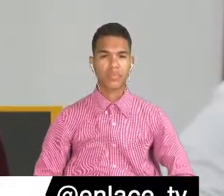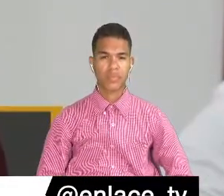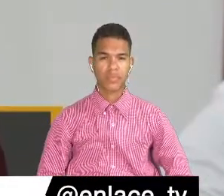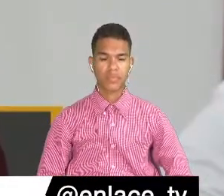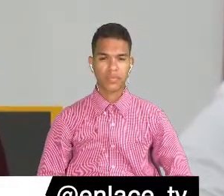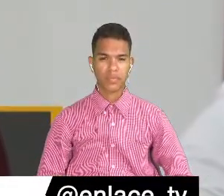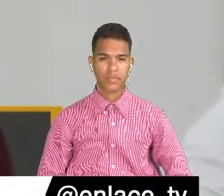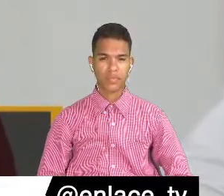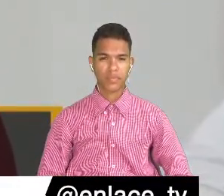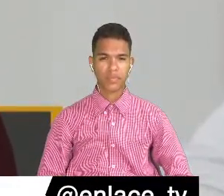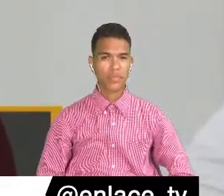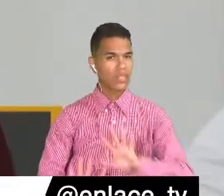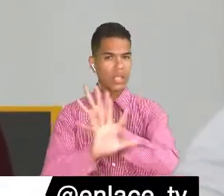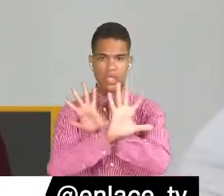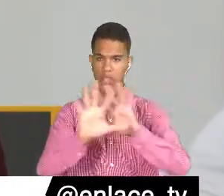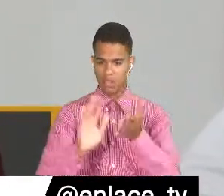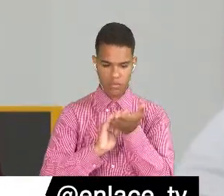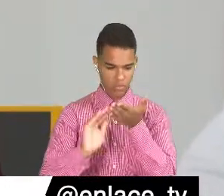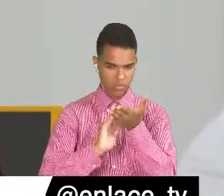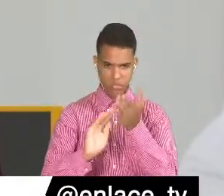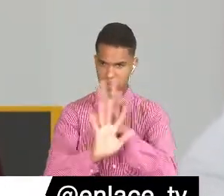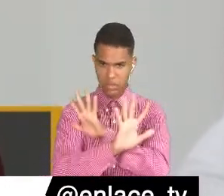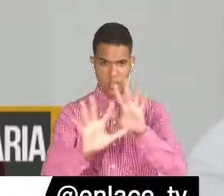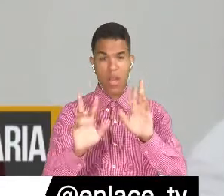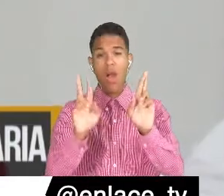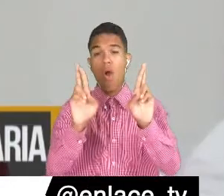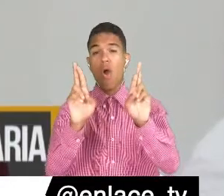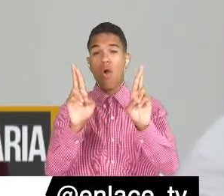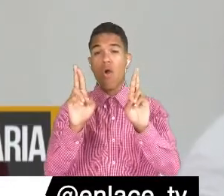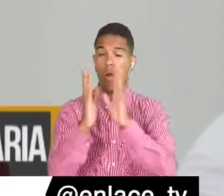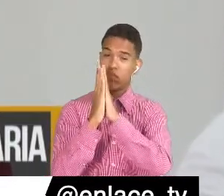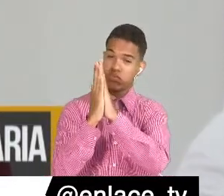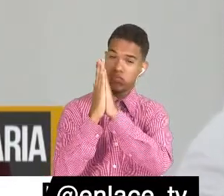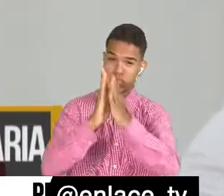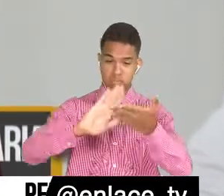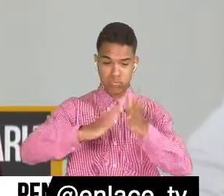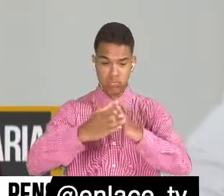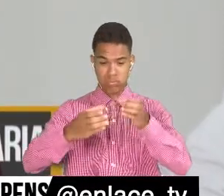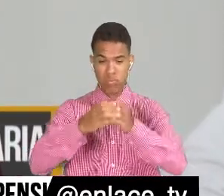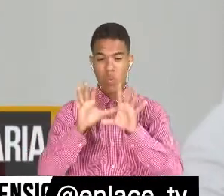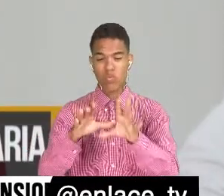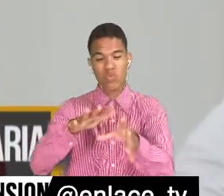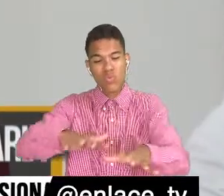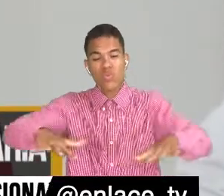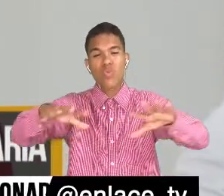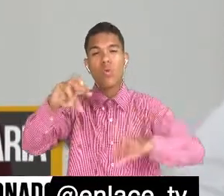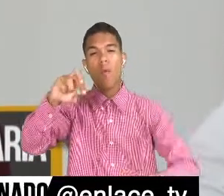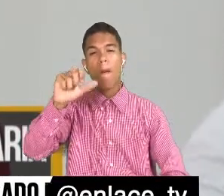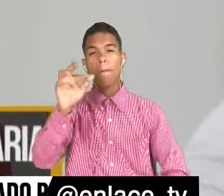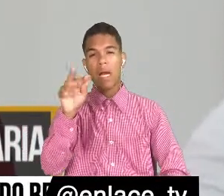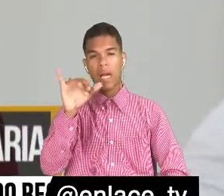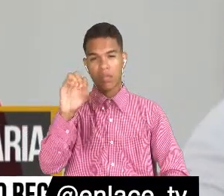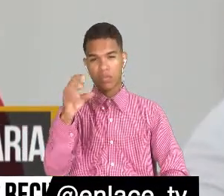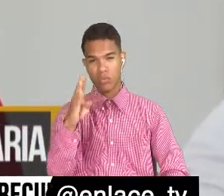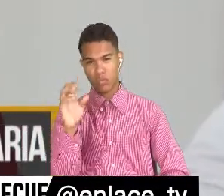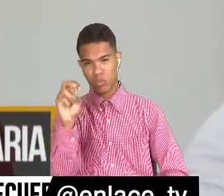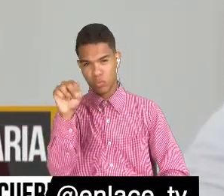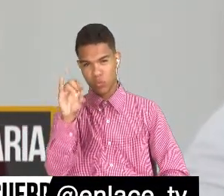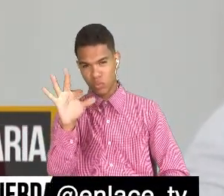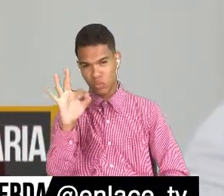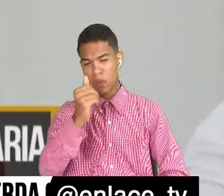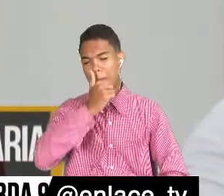Damos ya la solución, esperamos que, y le pedimos a la comunidad de Patio Bonito paciencia más de la que han